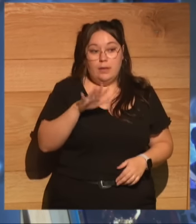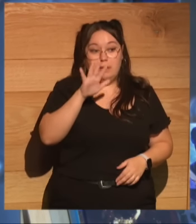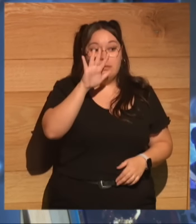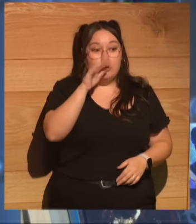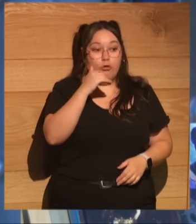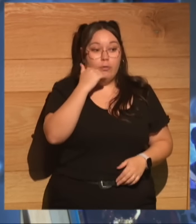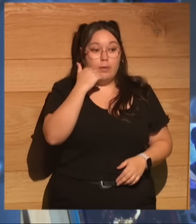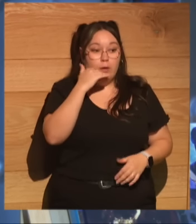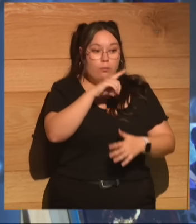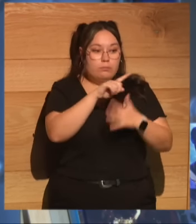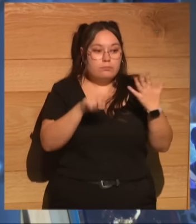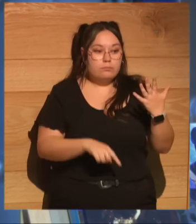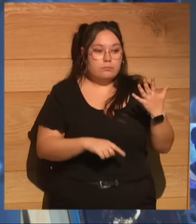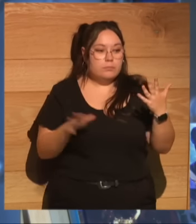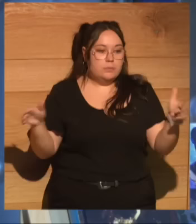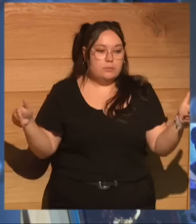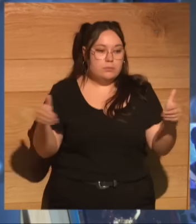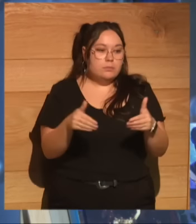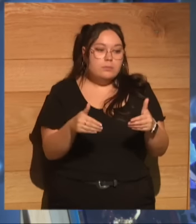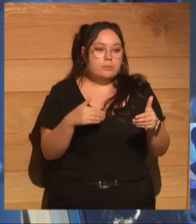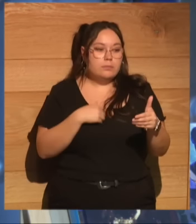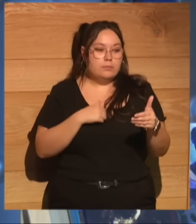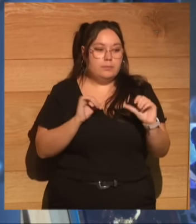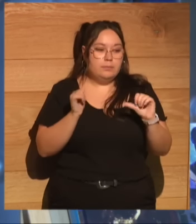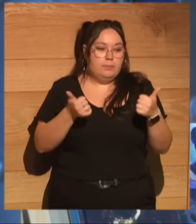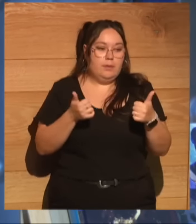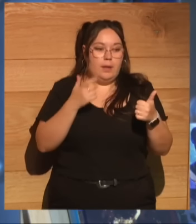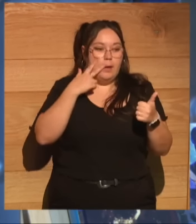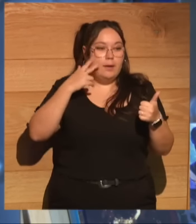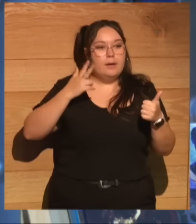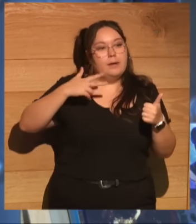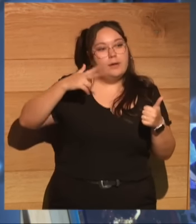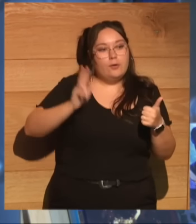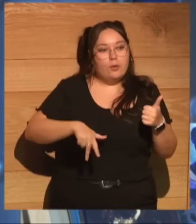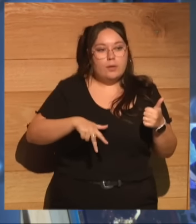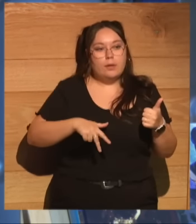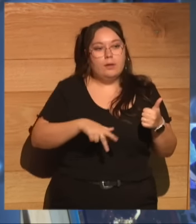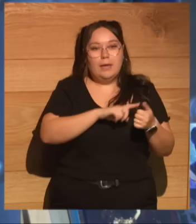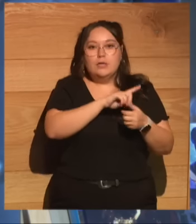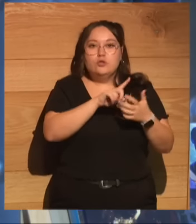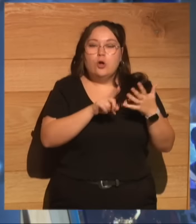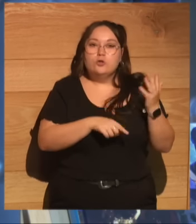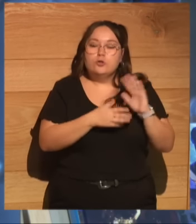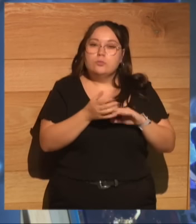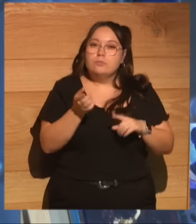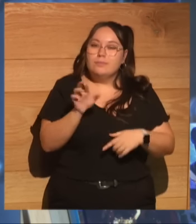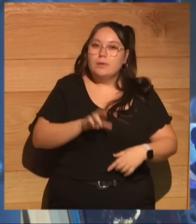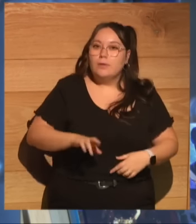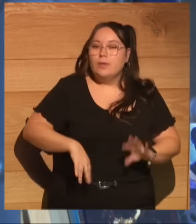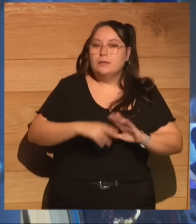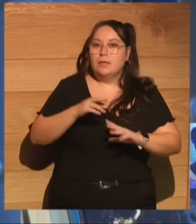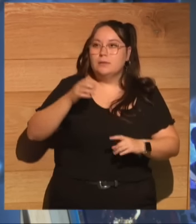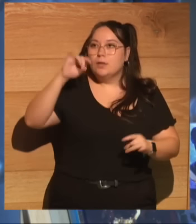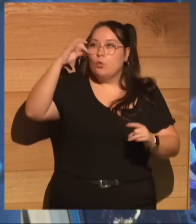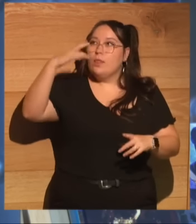ya forman parte de un opus y uno empieza a reconocer esas reiteraciones, esas